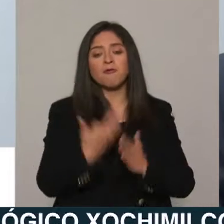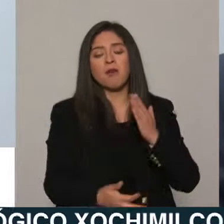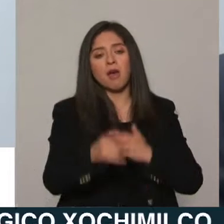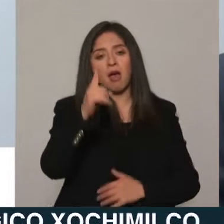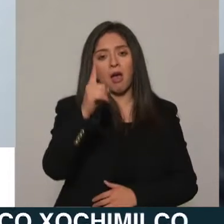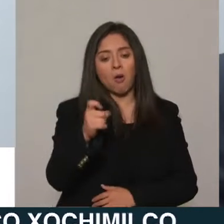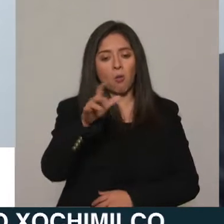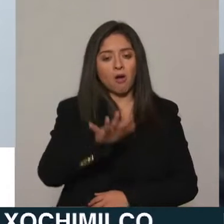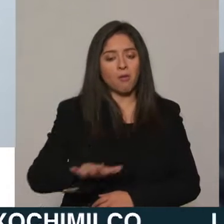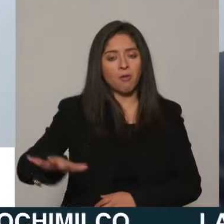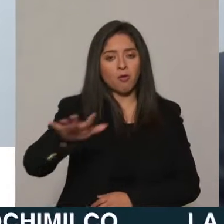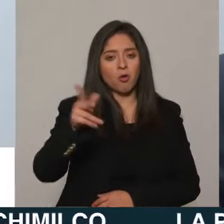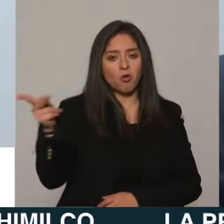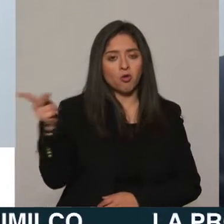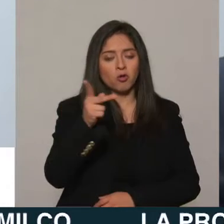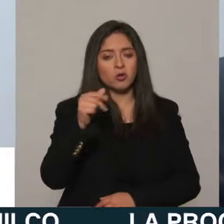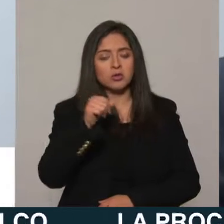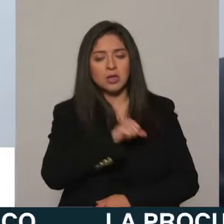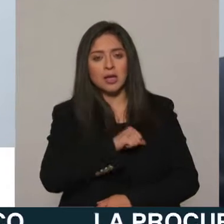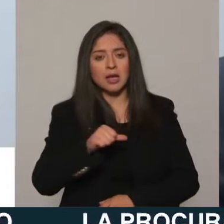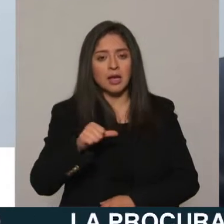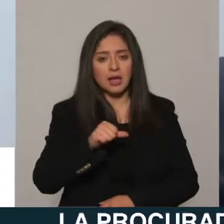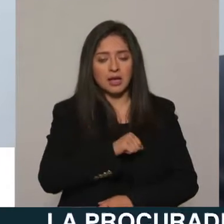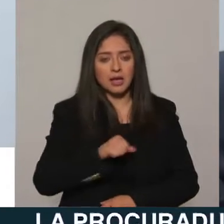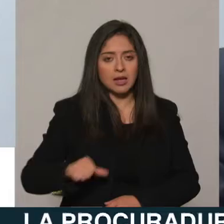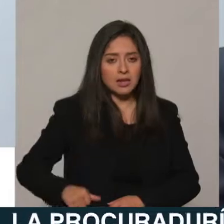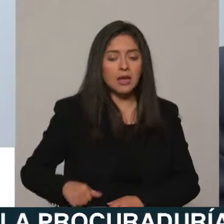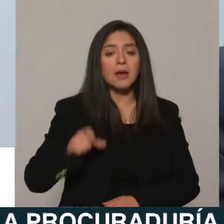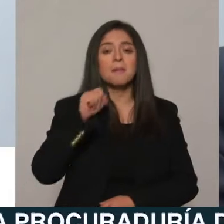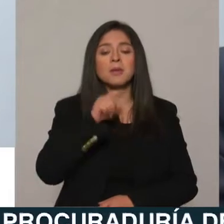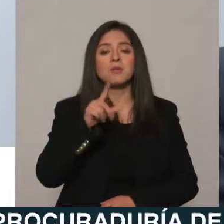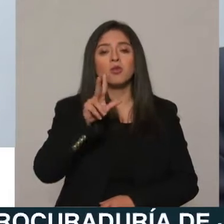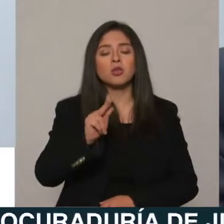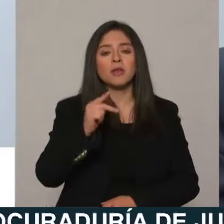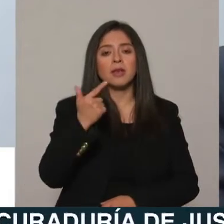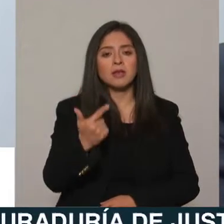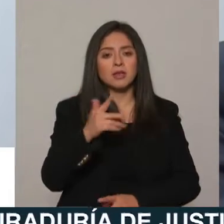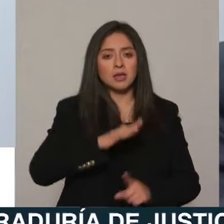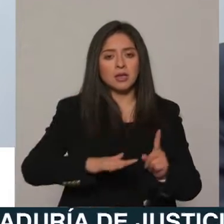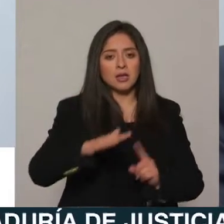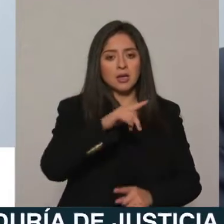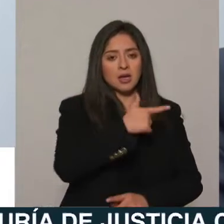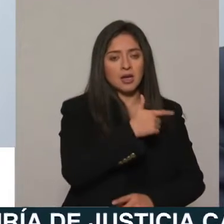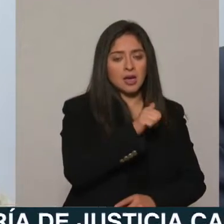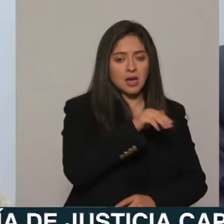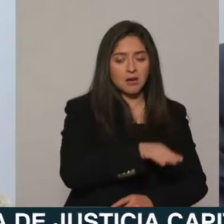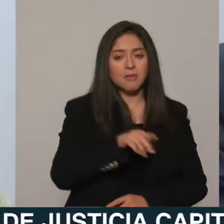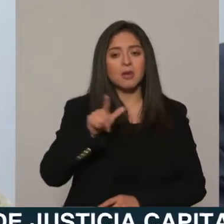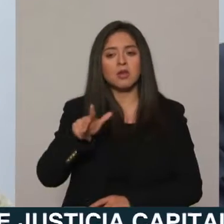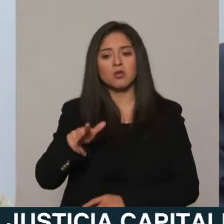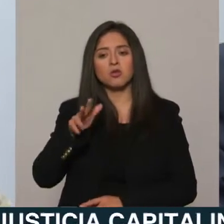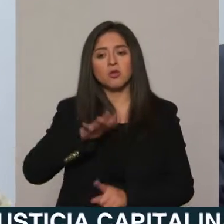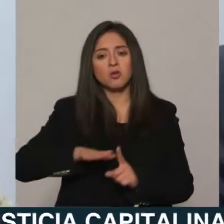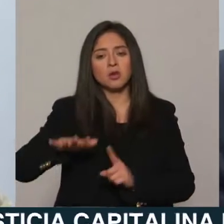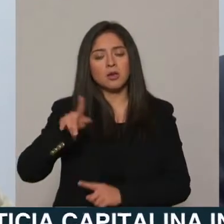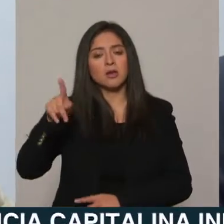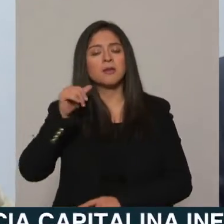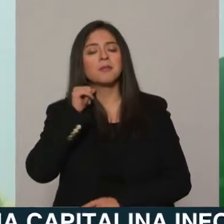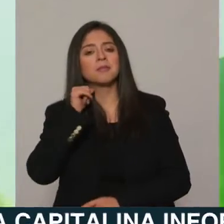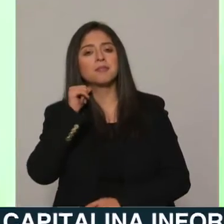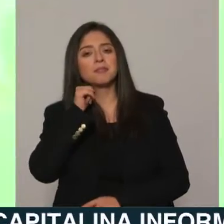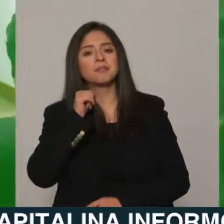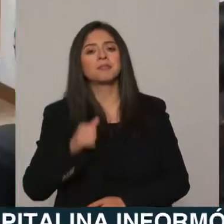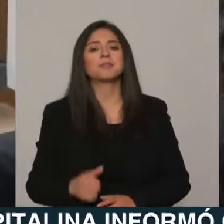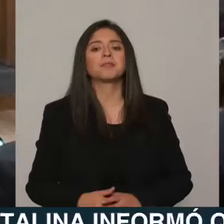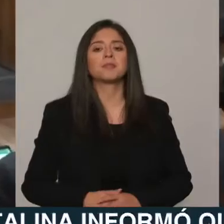agua en 87 colonias de la alcaldía Gustavo Amadero y 18 colonias en la alcaldía